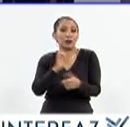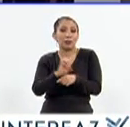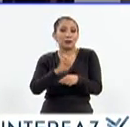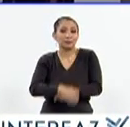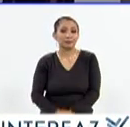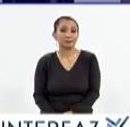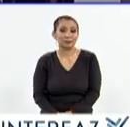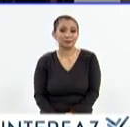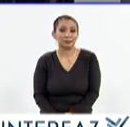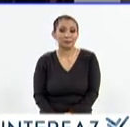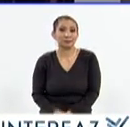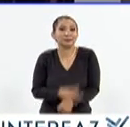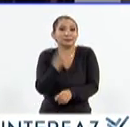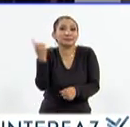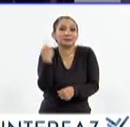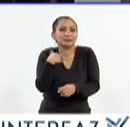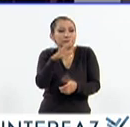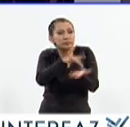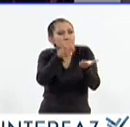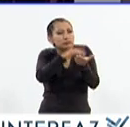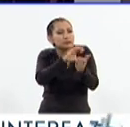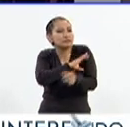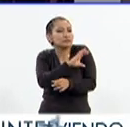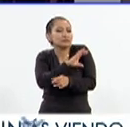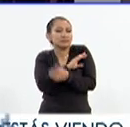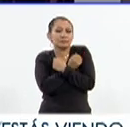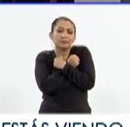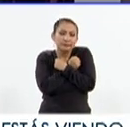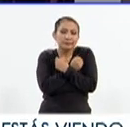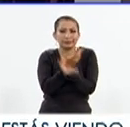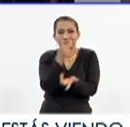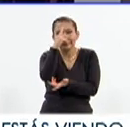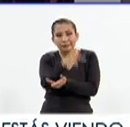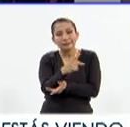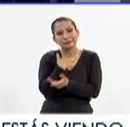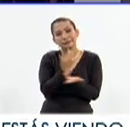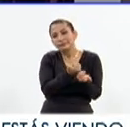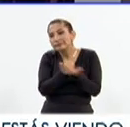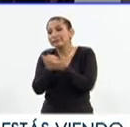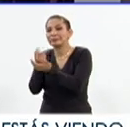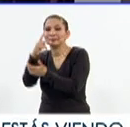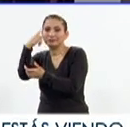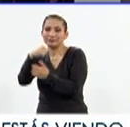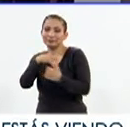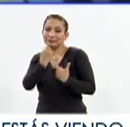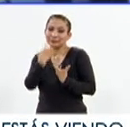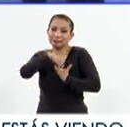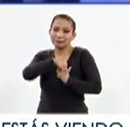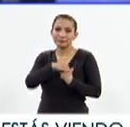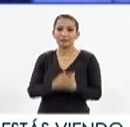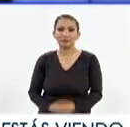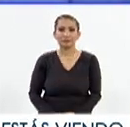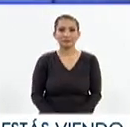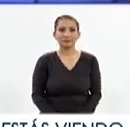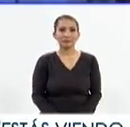Ecuador, porque le cogen tanto cariño que llevan a México en el corazón.